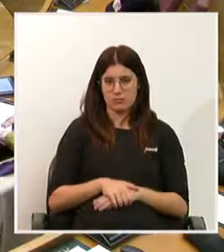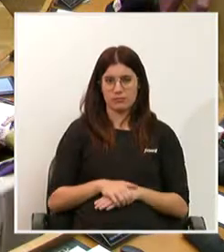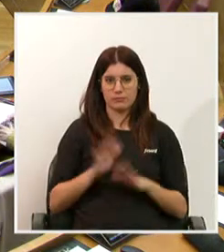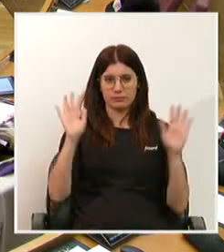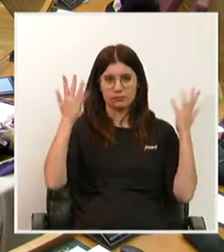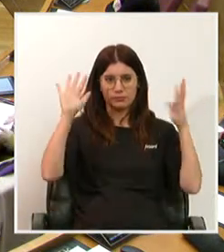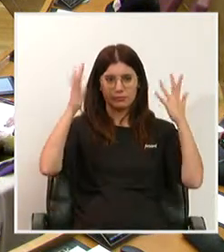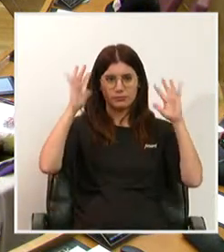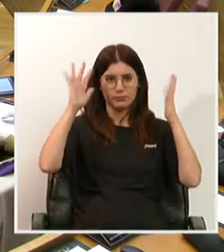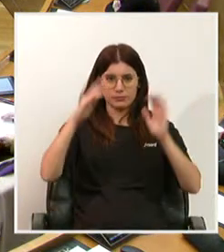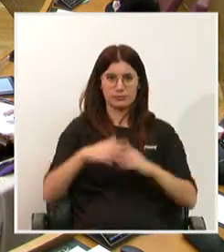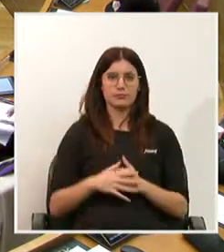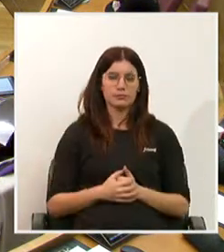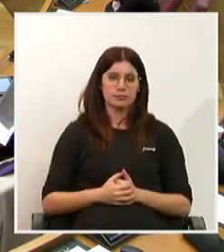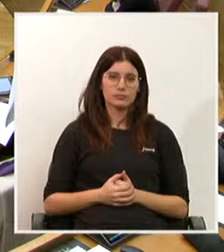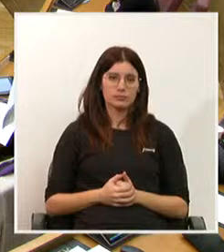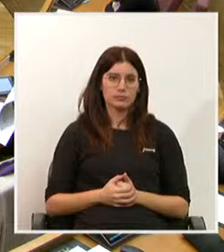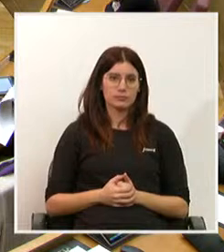Muchas